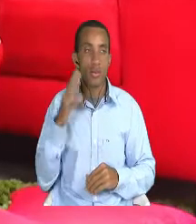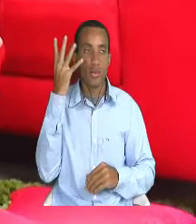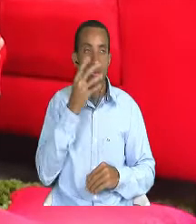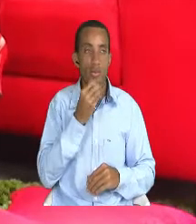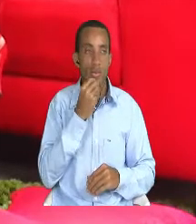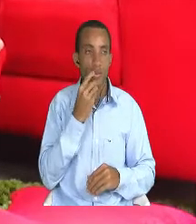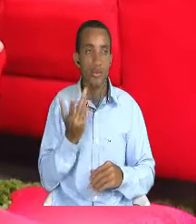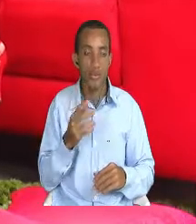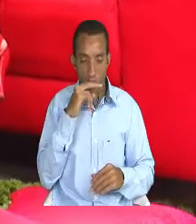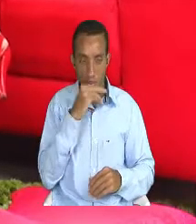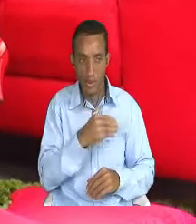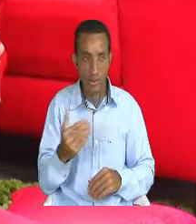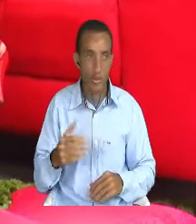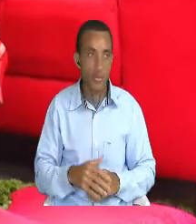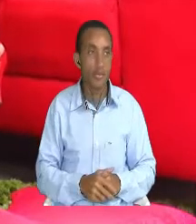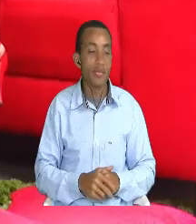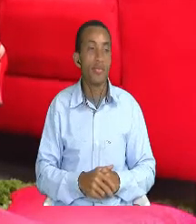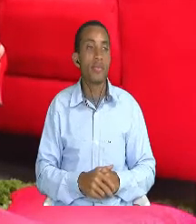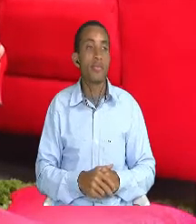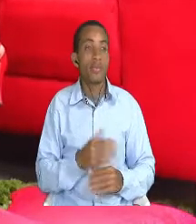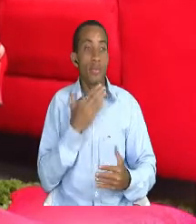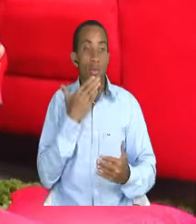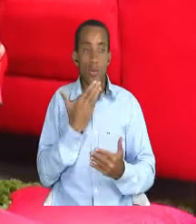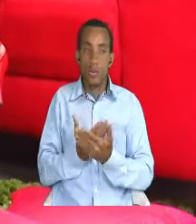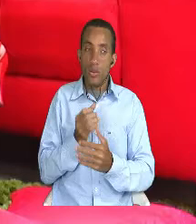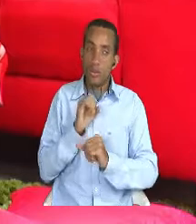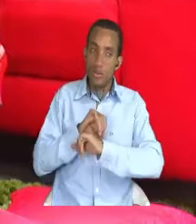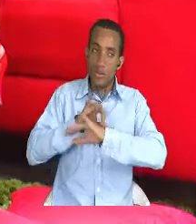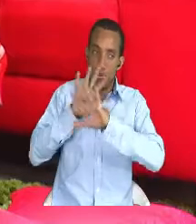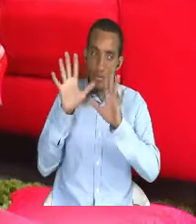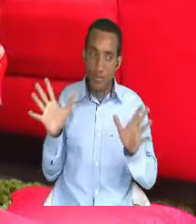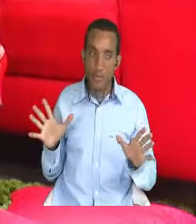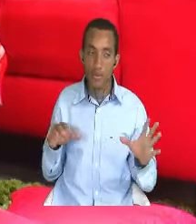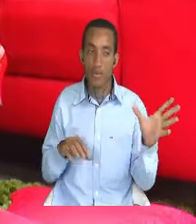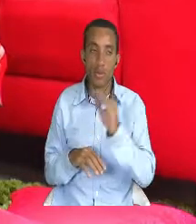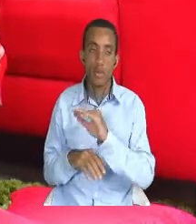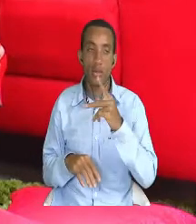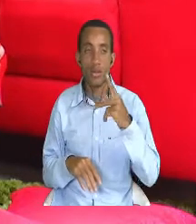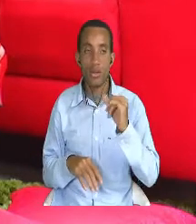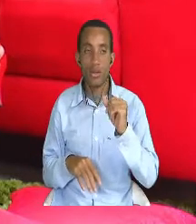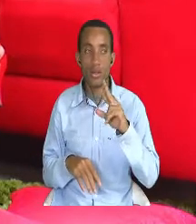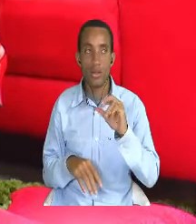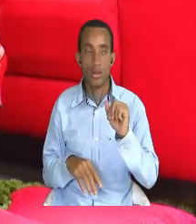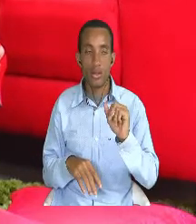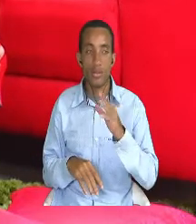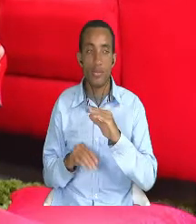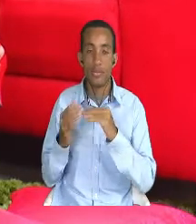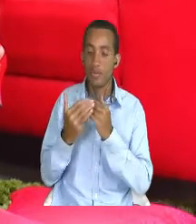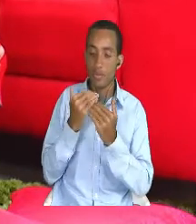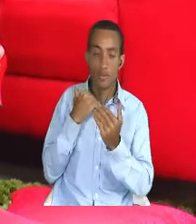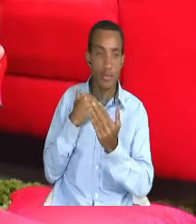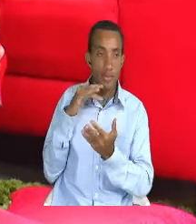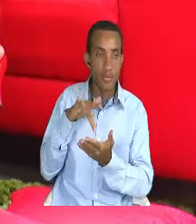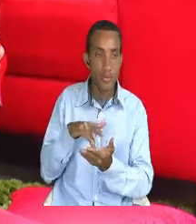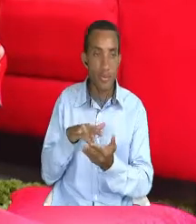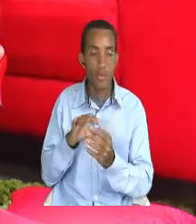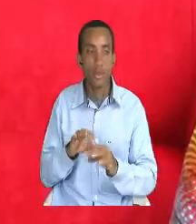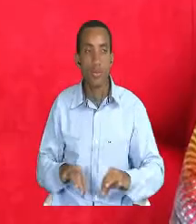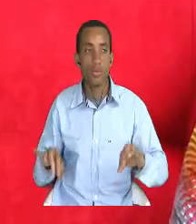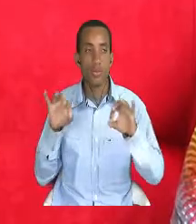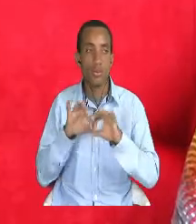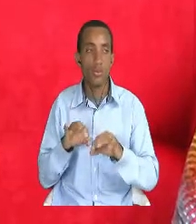con nuestros niños. Bueno, muy buenos días, Jennifer, muy buenos días, Kiara. Gracias por la invitación que me hacen de estar en este importante